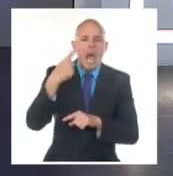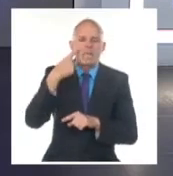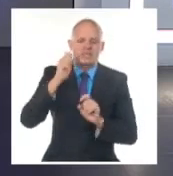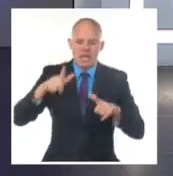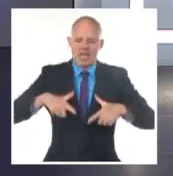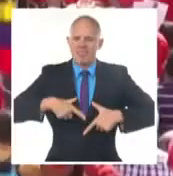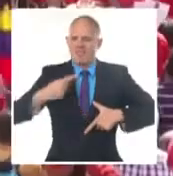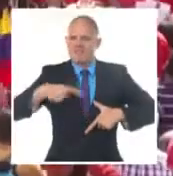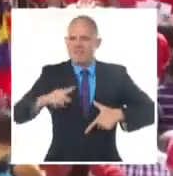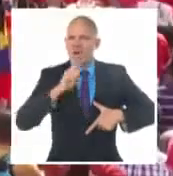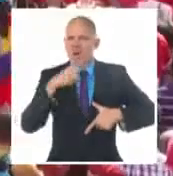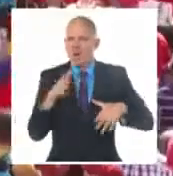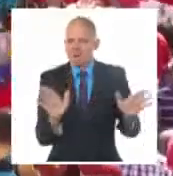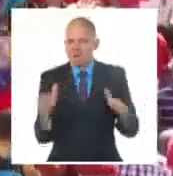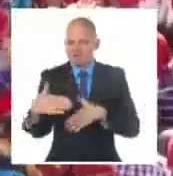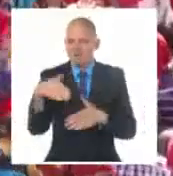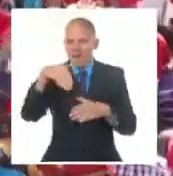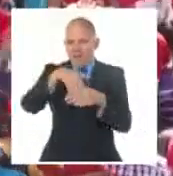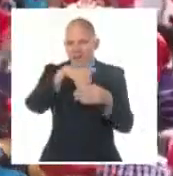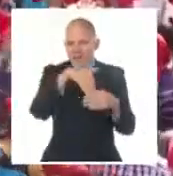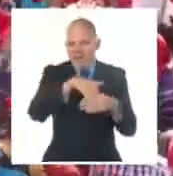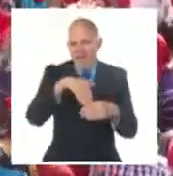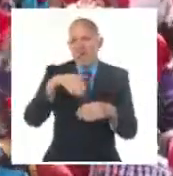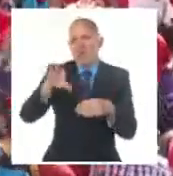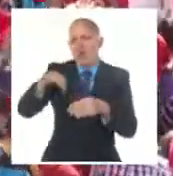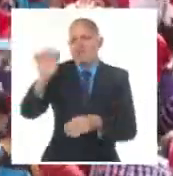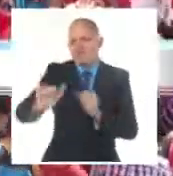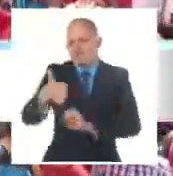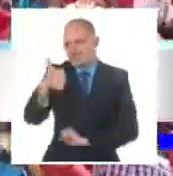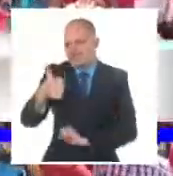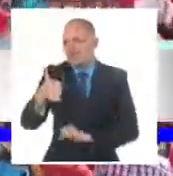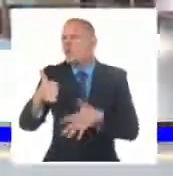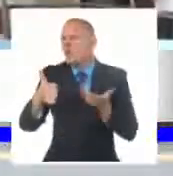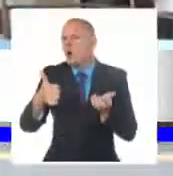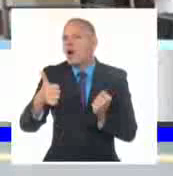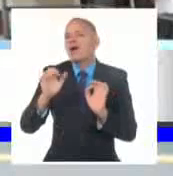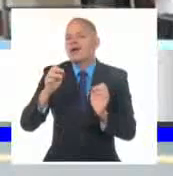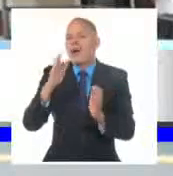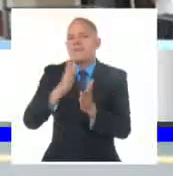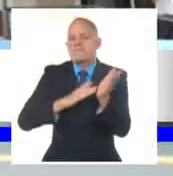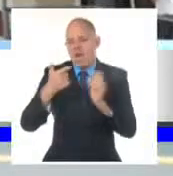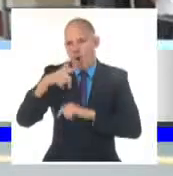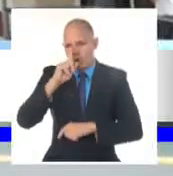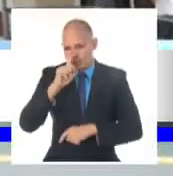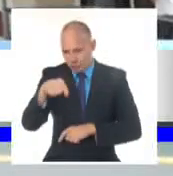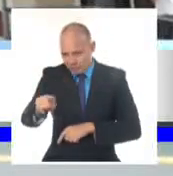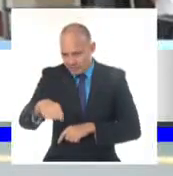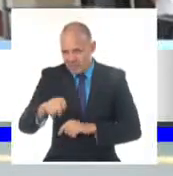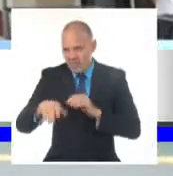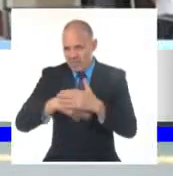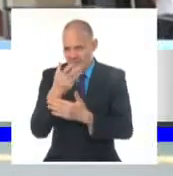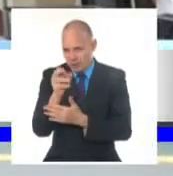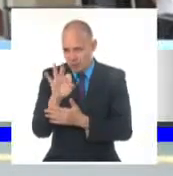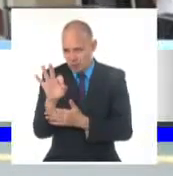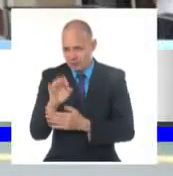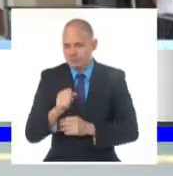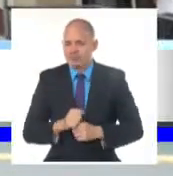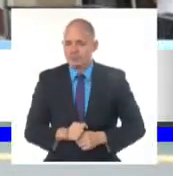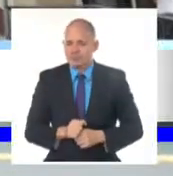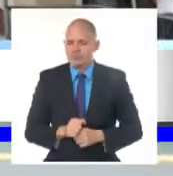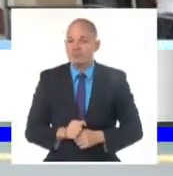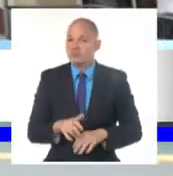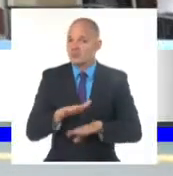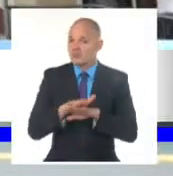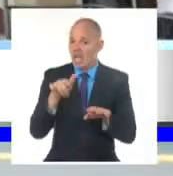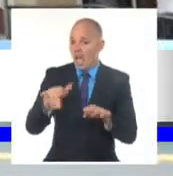julio. Con el procedimiento se consultará a las comunidades a través de las unidades de batalla Bolívar Chávez. La propuesta de las bases